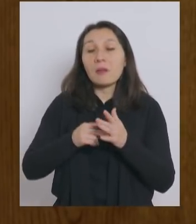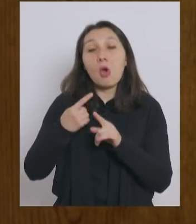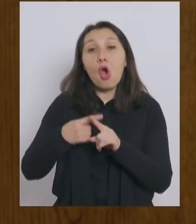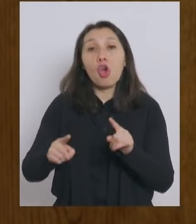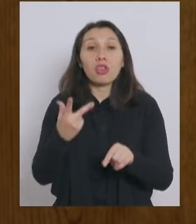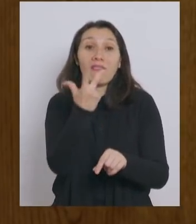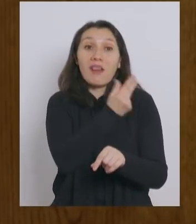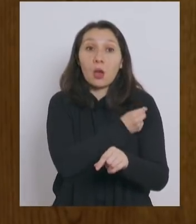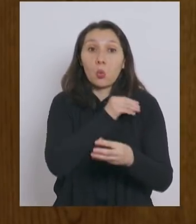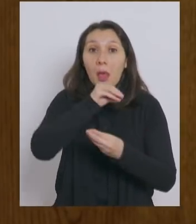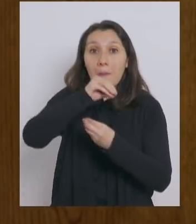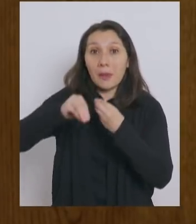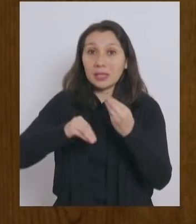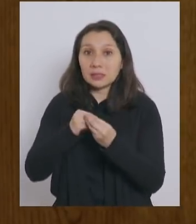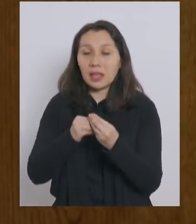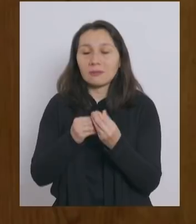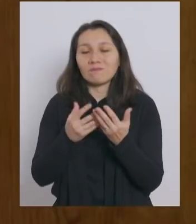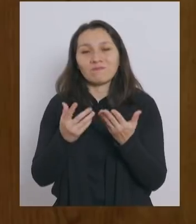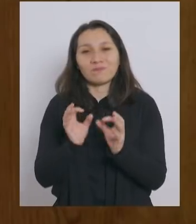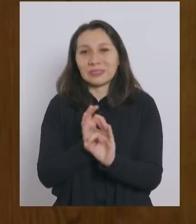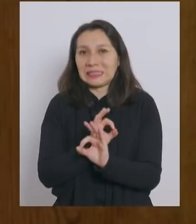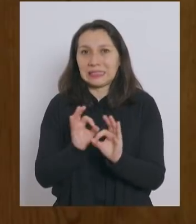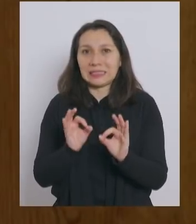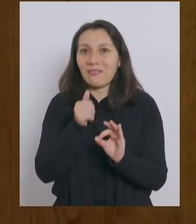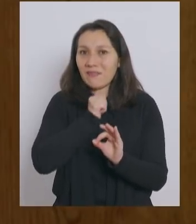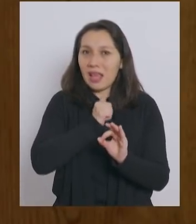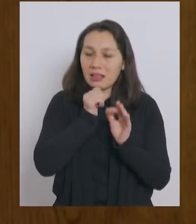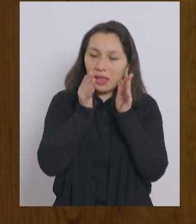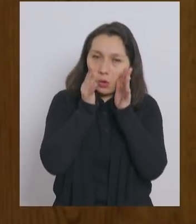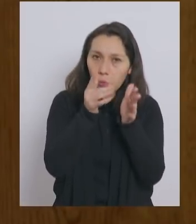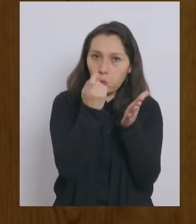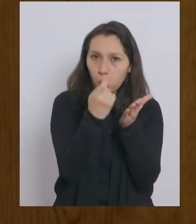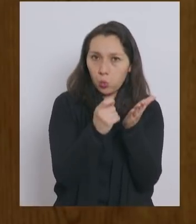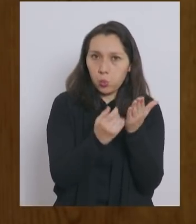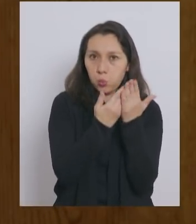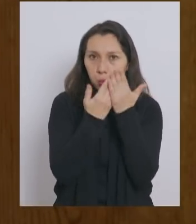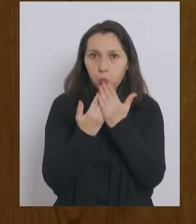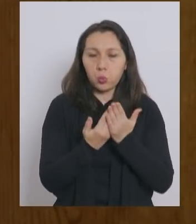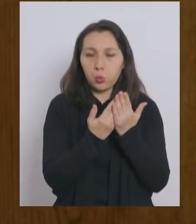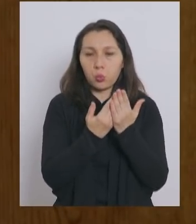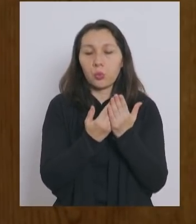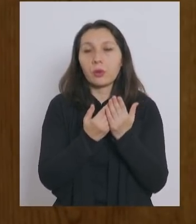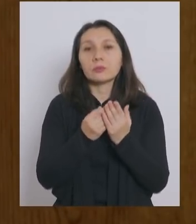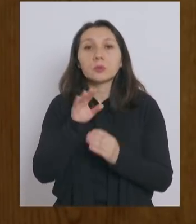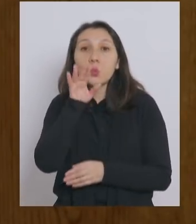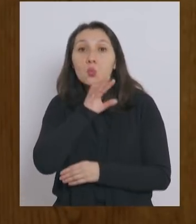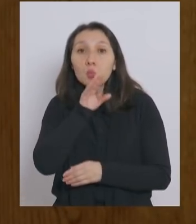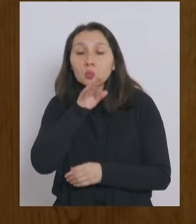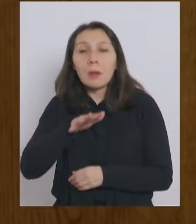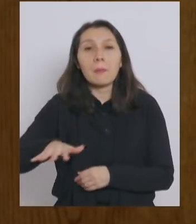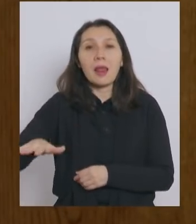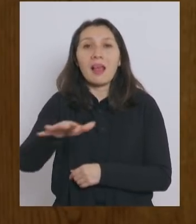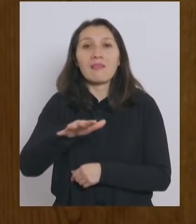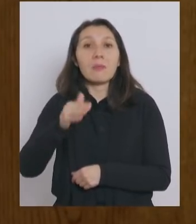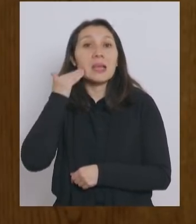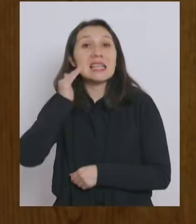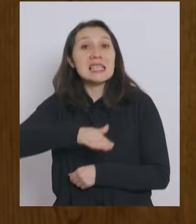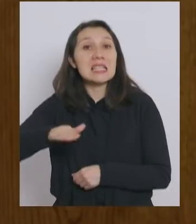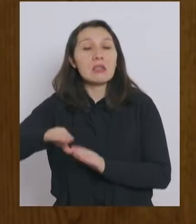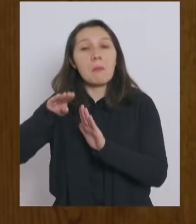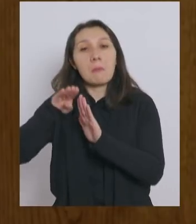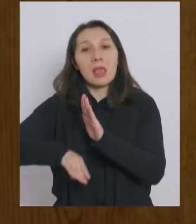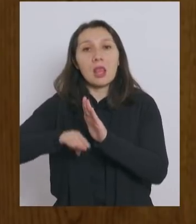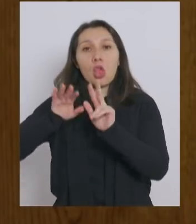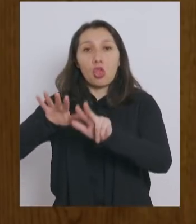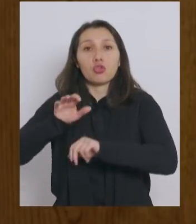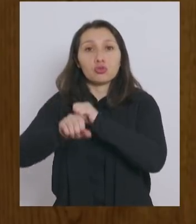vacunas, que esto tampoco ha sido aún evaluado en el marco de los estudios clínicos, el uso en población pediátrica, en menores de